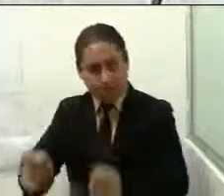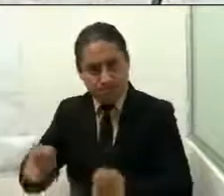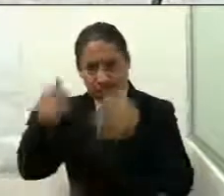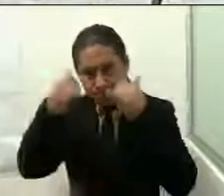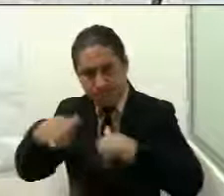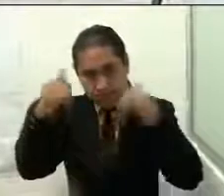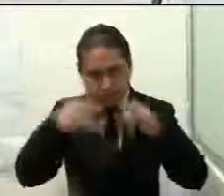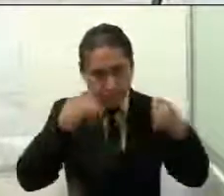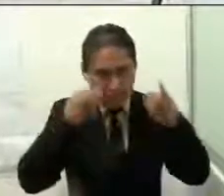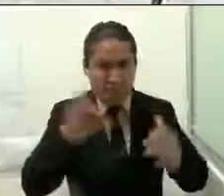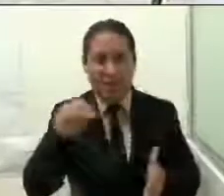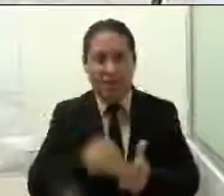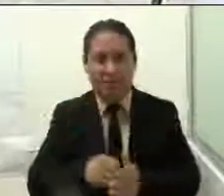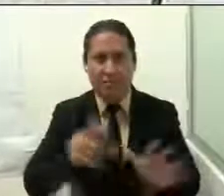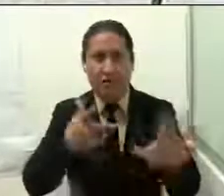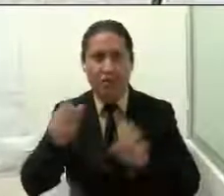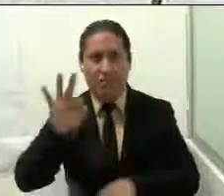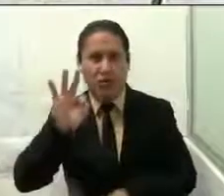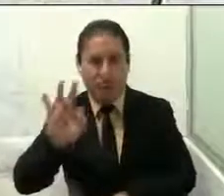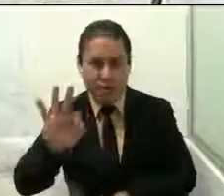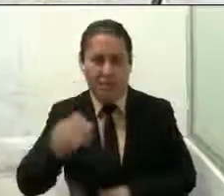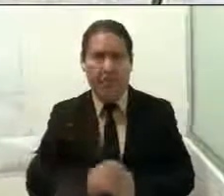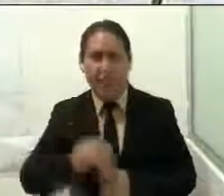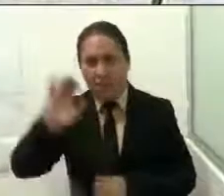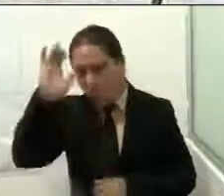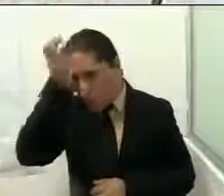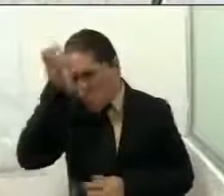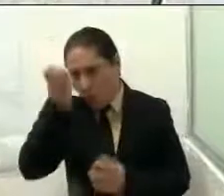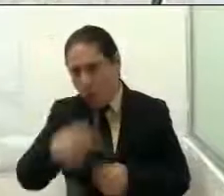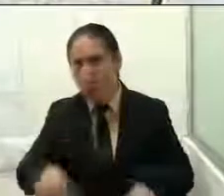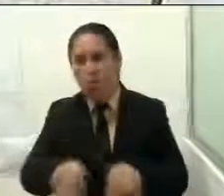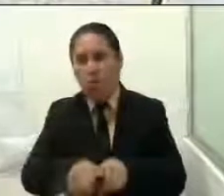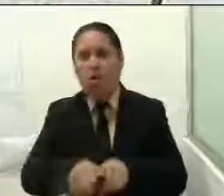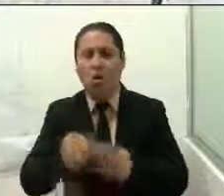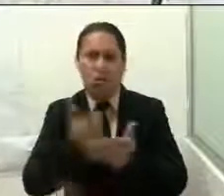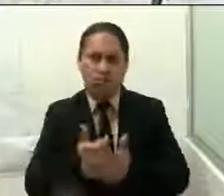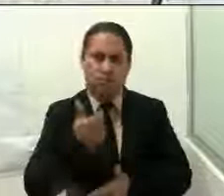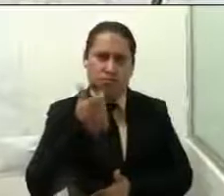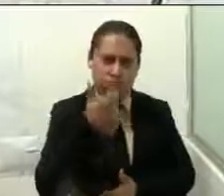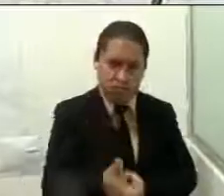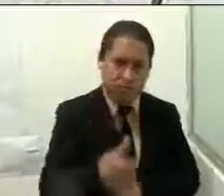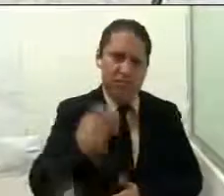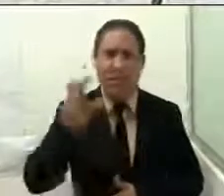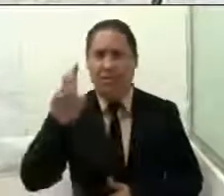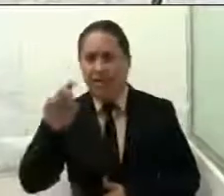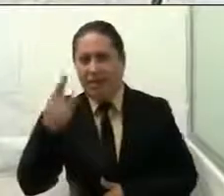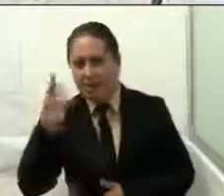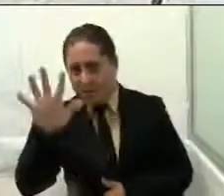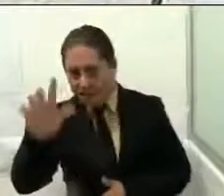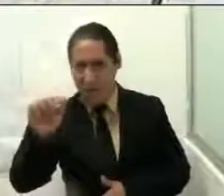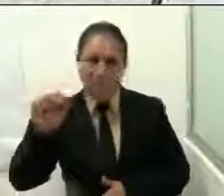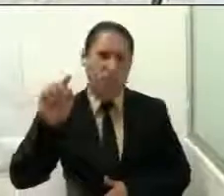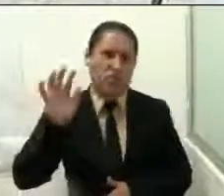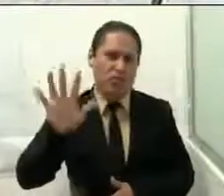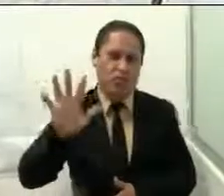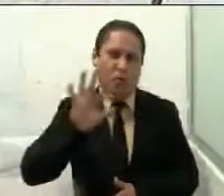mil 803 vientres ovinos con una inversión de 35.6 millones de